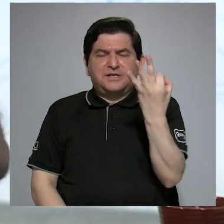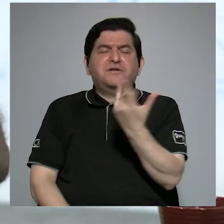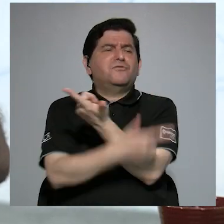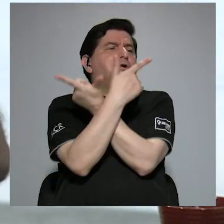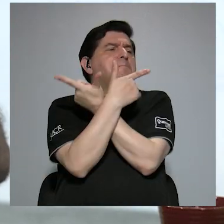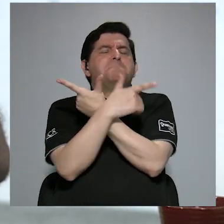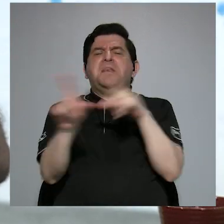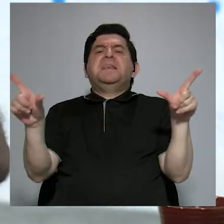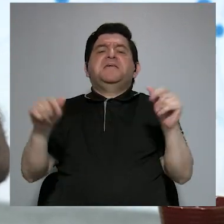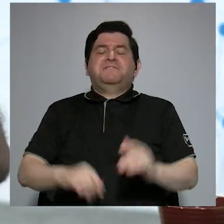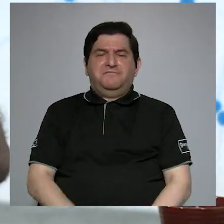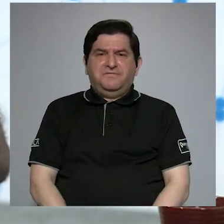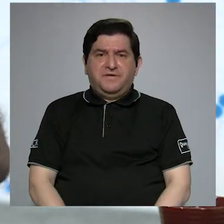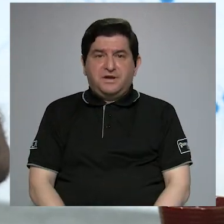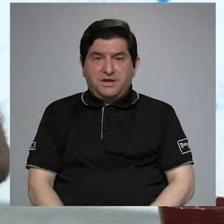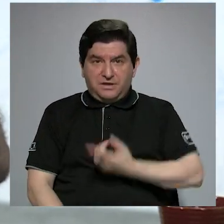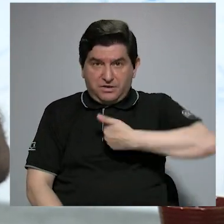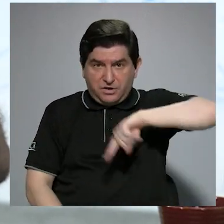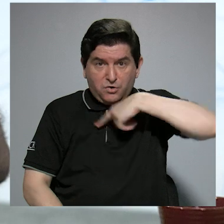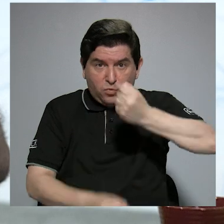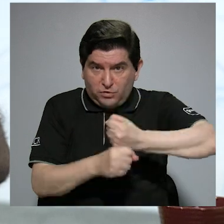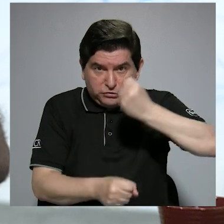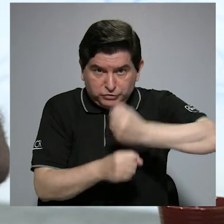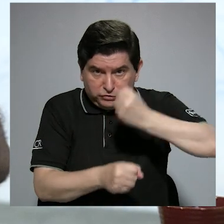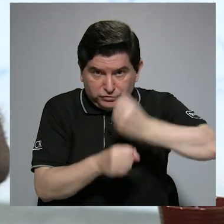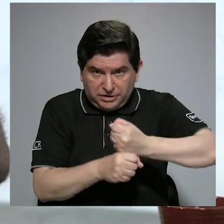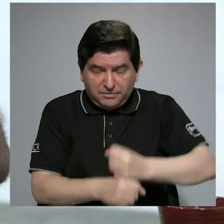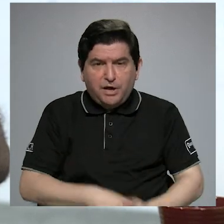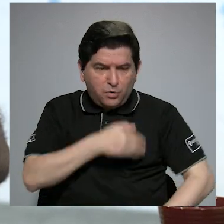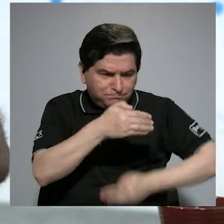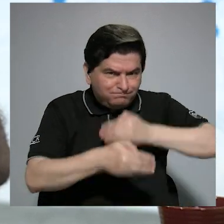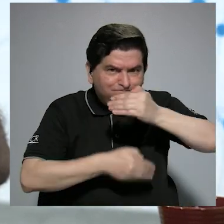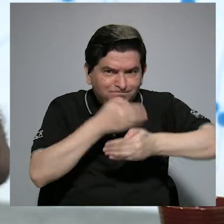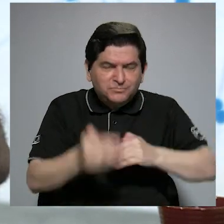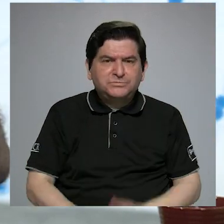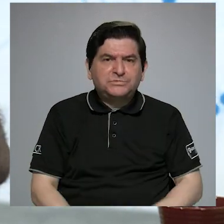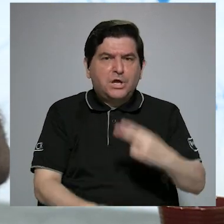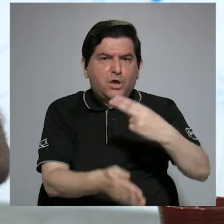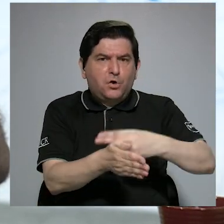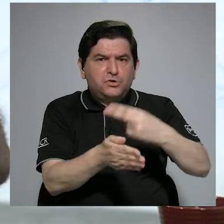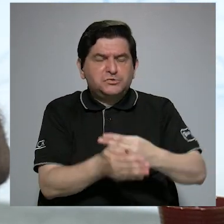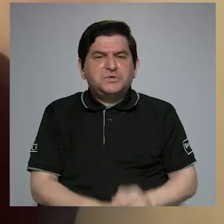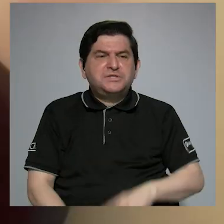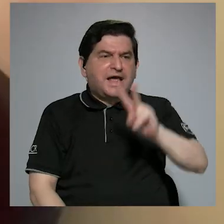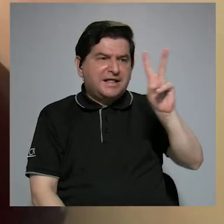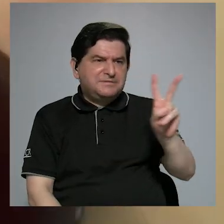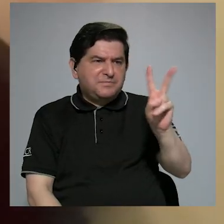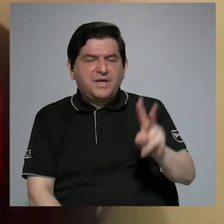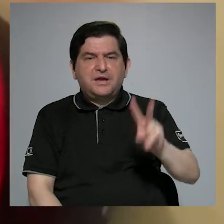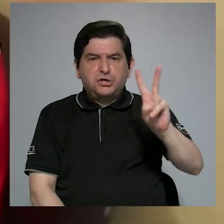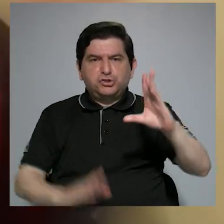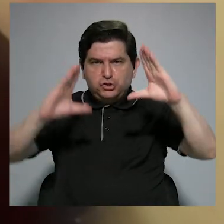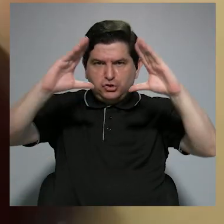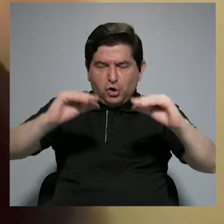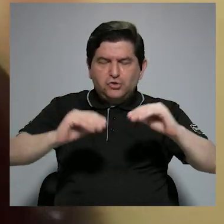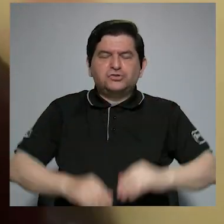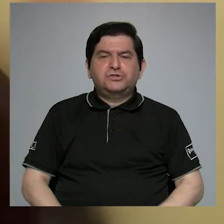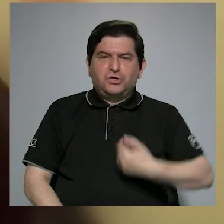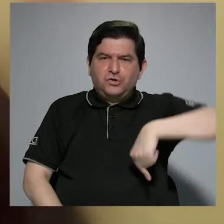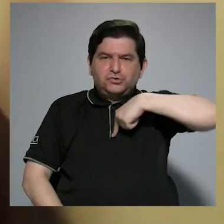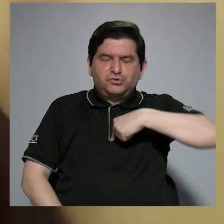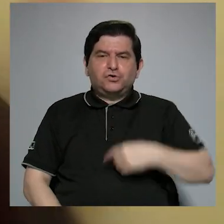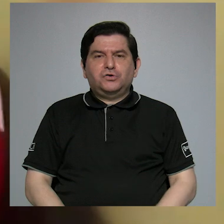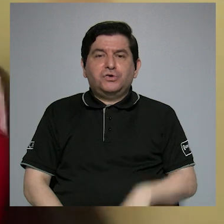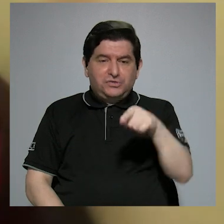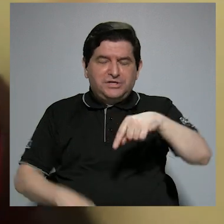más libre que quiera. Nosotros tenemos una manera de trabajo donde, bueno, el hospital nos da los viernes a las 2 de la tarde para grabar, así